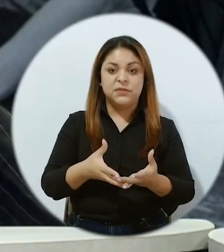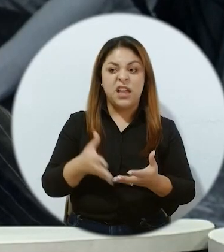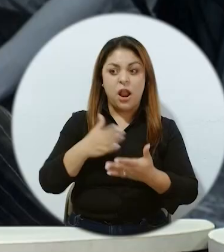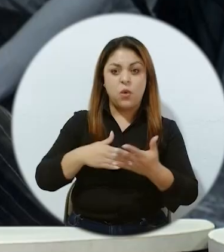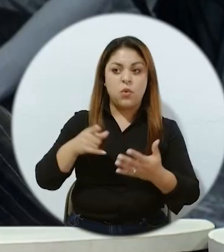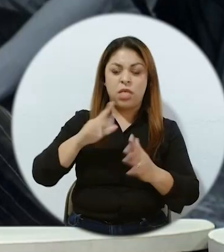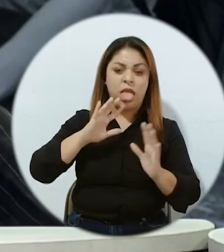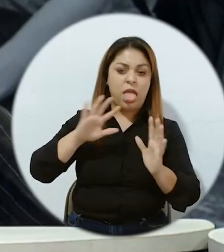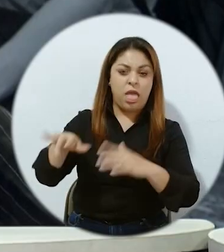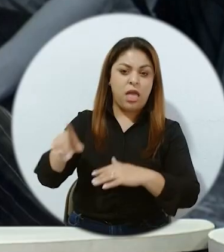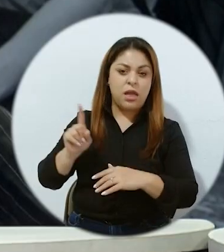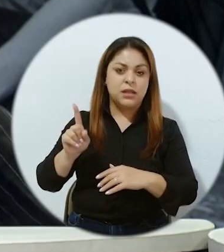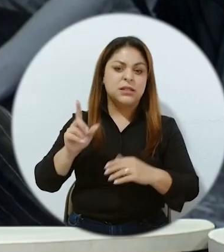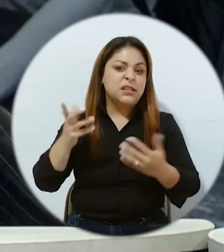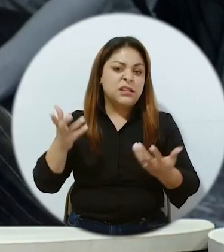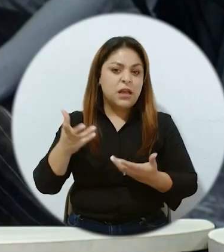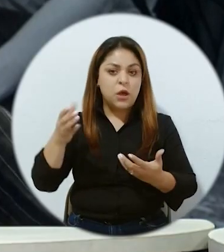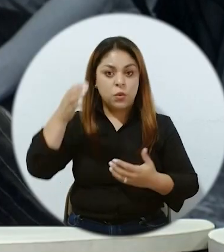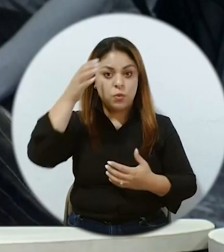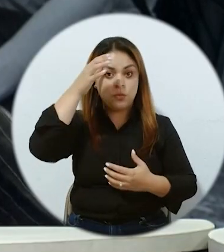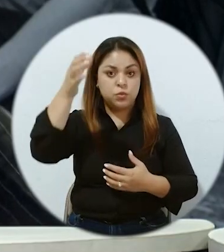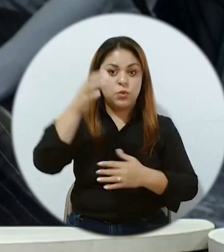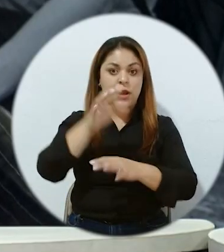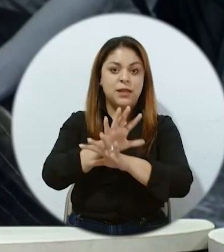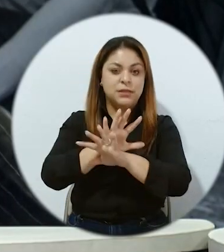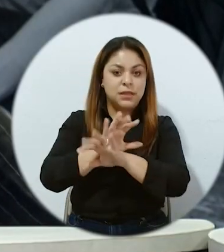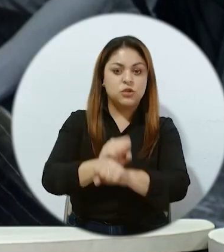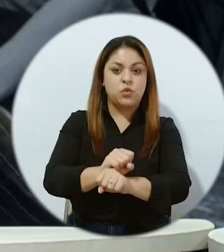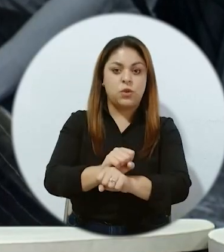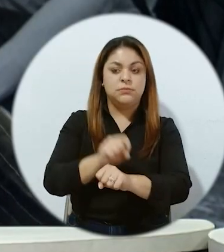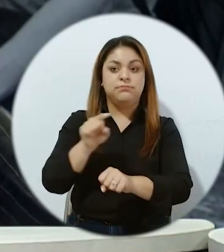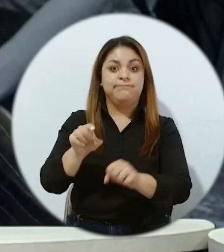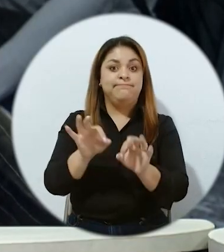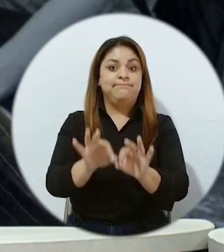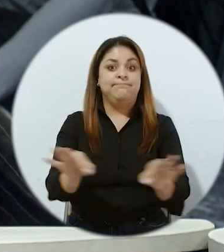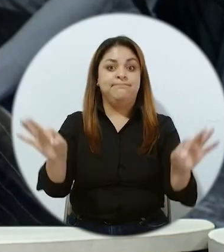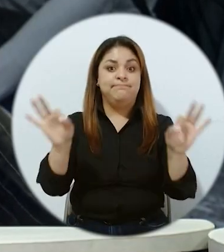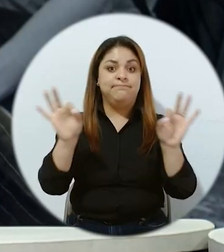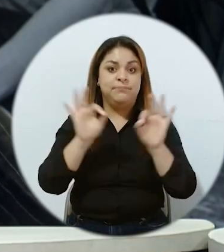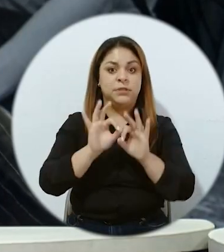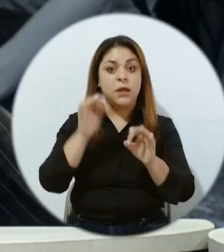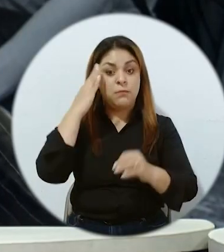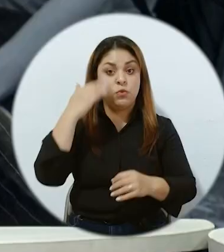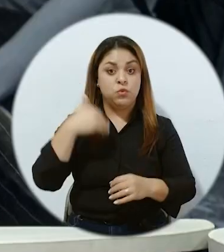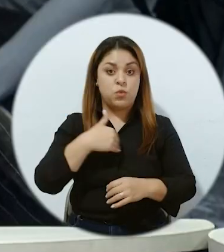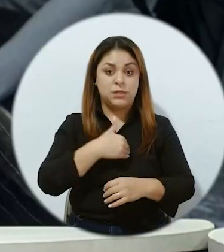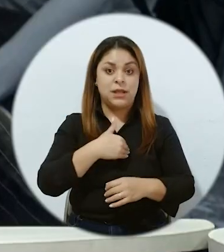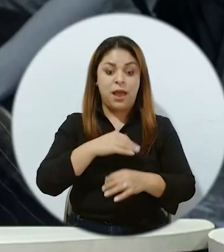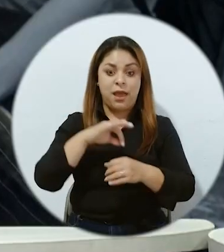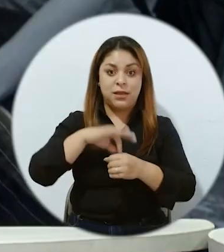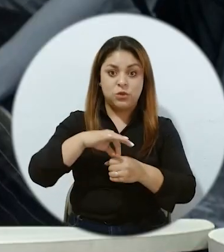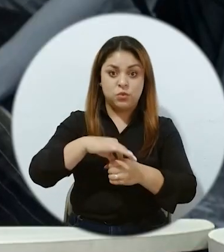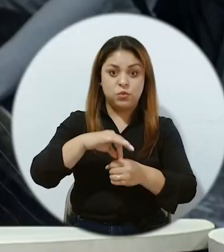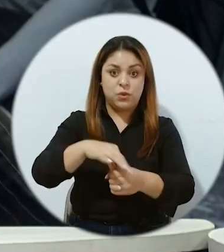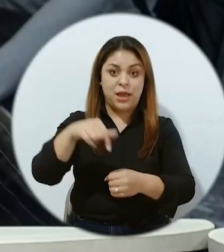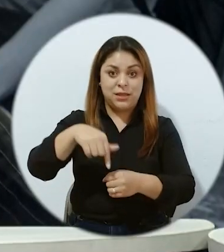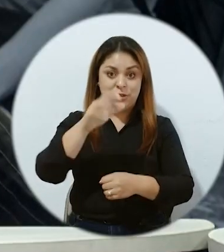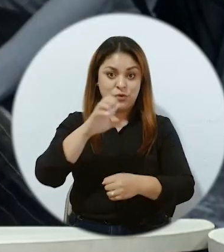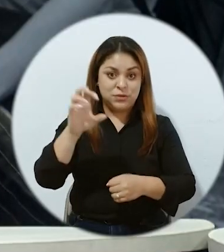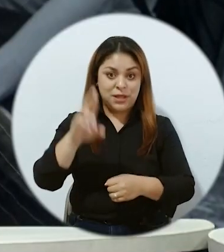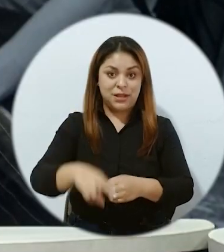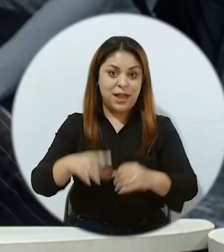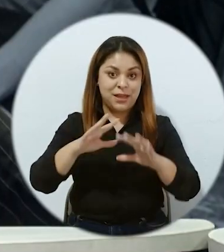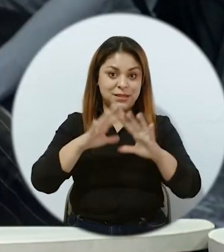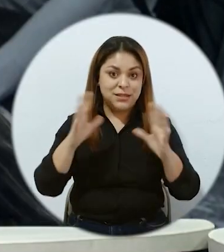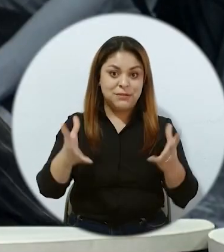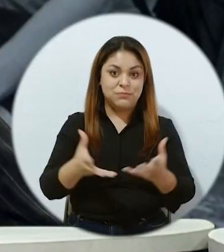incluso por fuera el tema también de la cultura y las tradiciones, que es tan importante porque, o sea, nuestra agricultura, ¿verdad?, en Costa